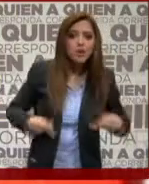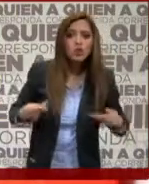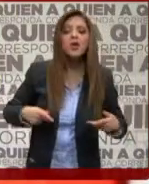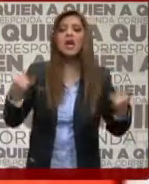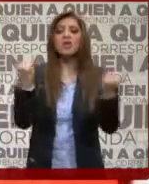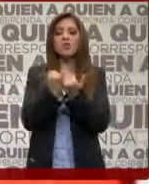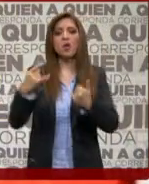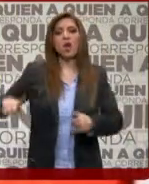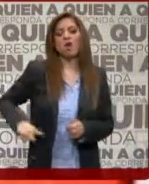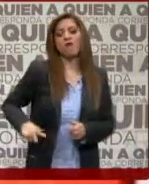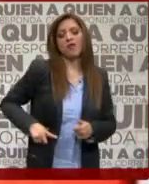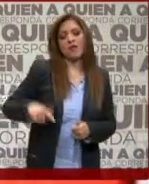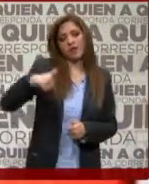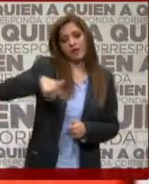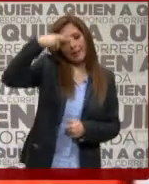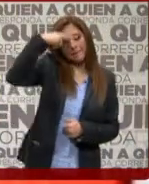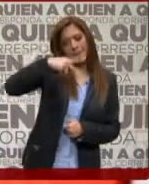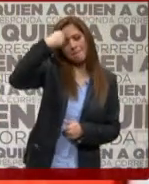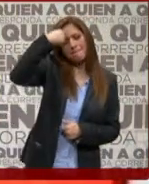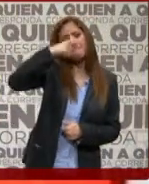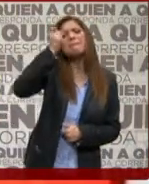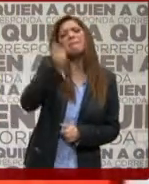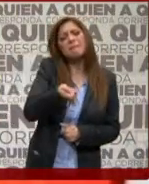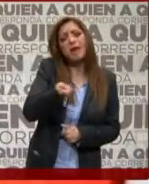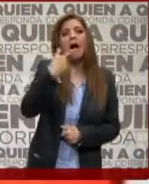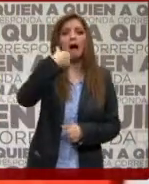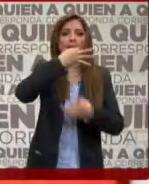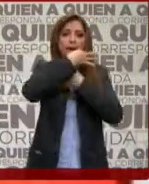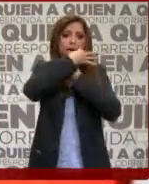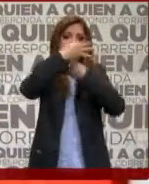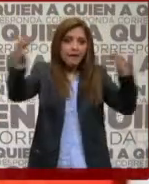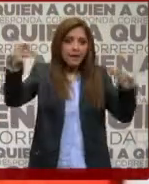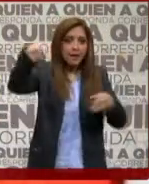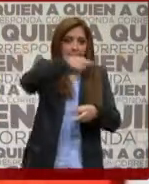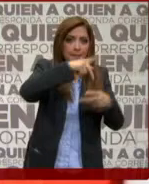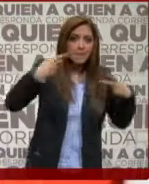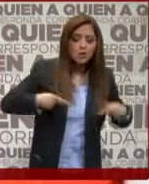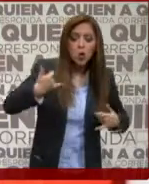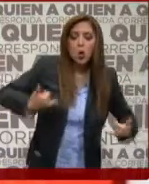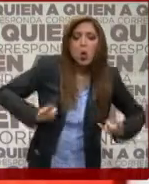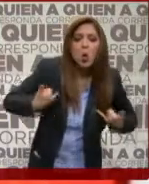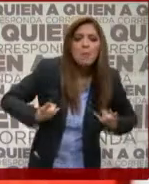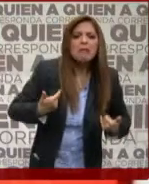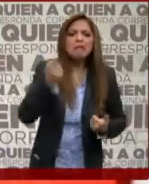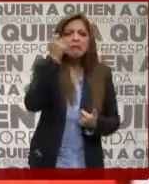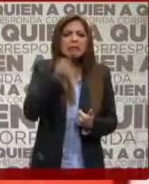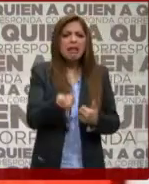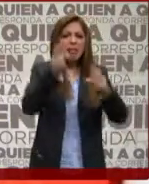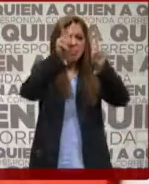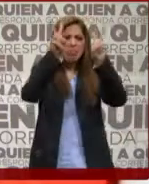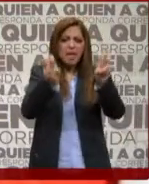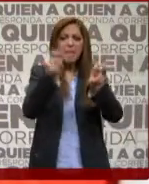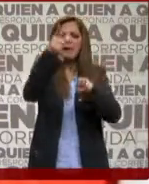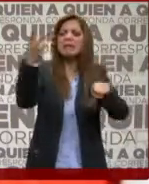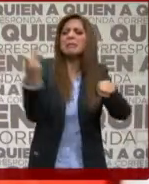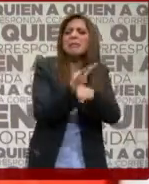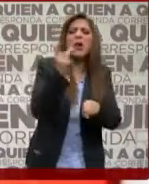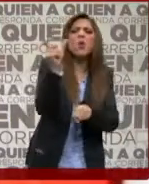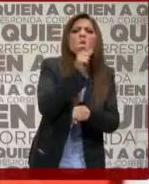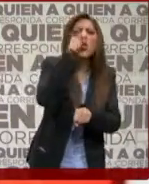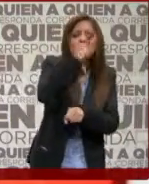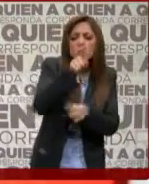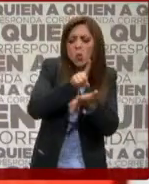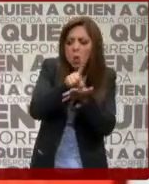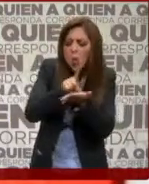para informar e informar a los jóvenes mexicanos sobre lo que sucede cuando consumen cualquier